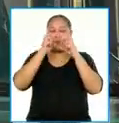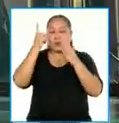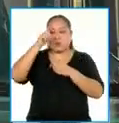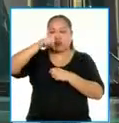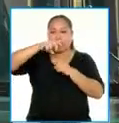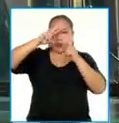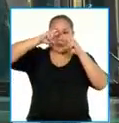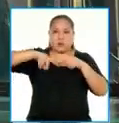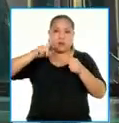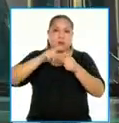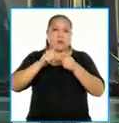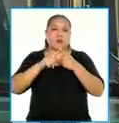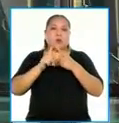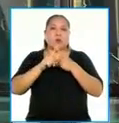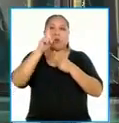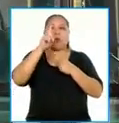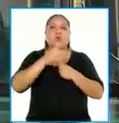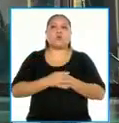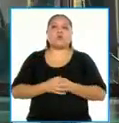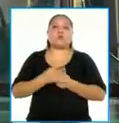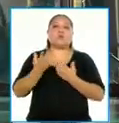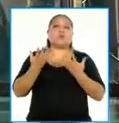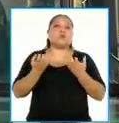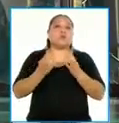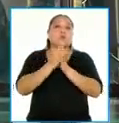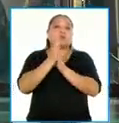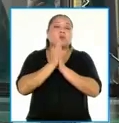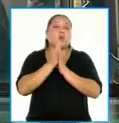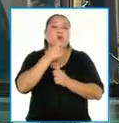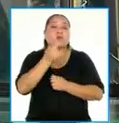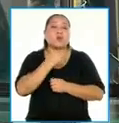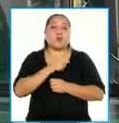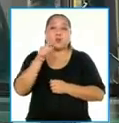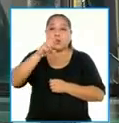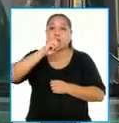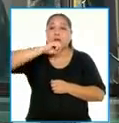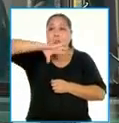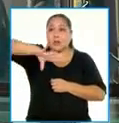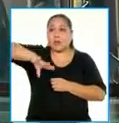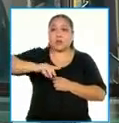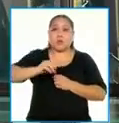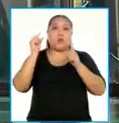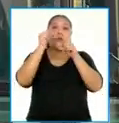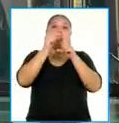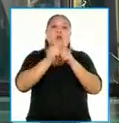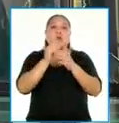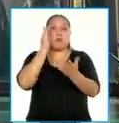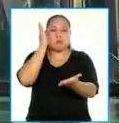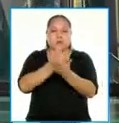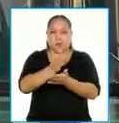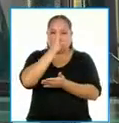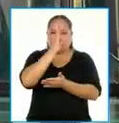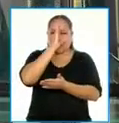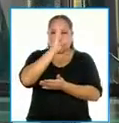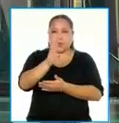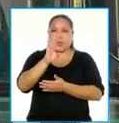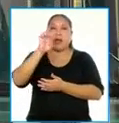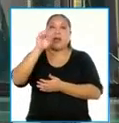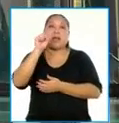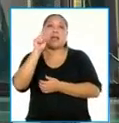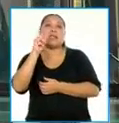analizar. Número uno, ministra, me gustaría que ha recalcado usted la palabra estricto en esta